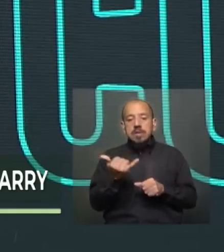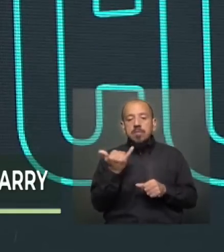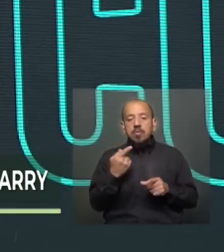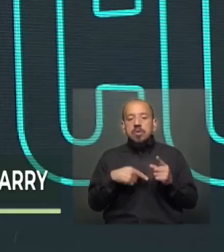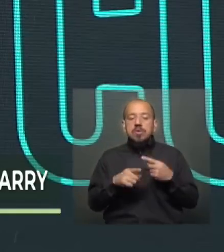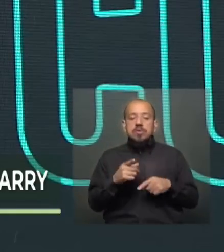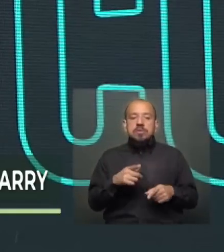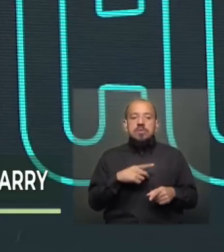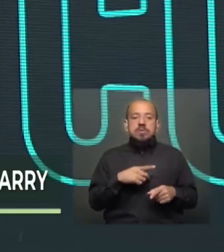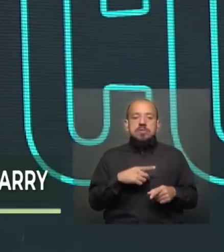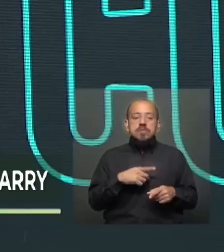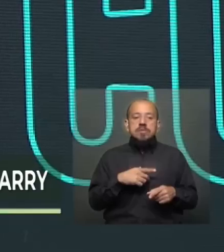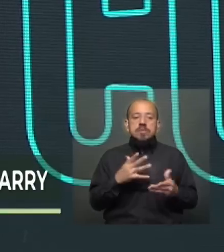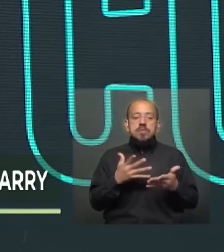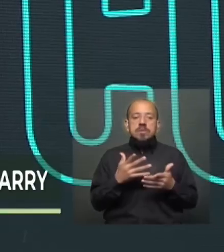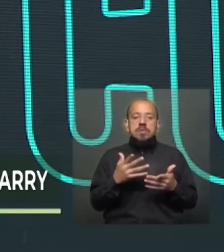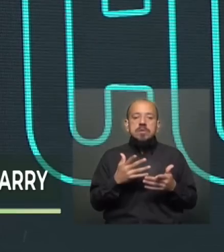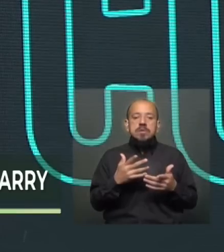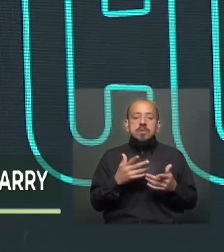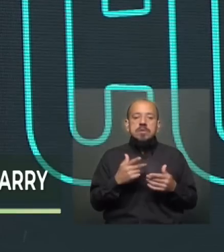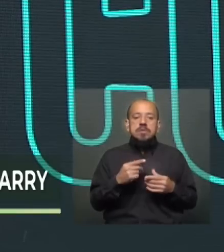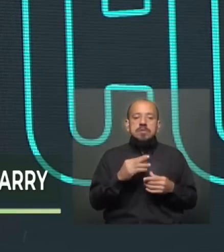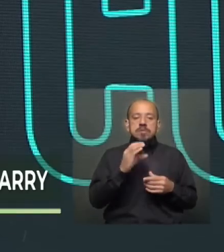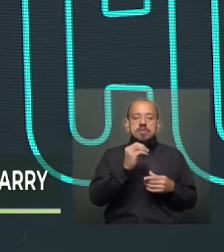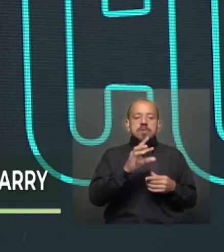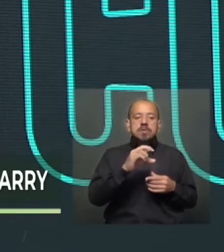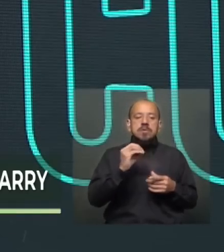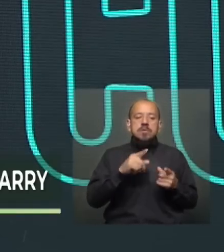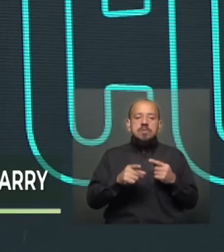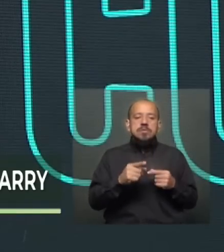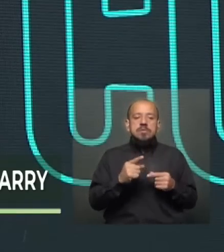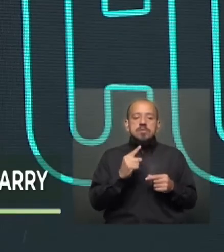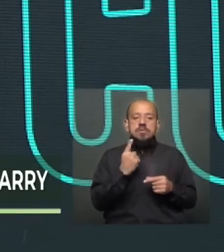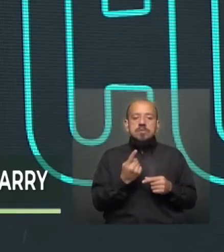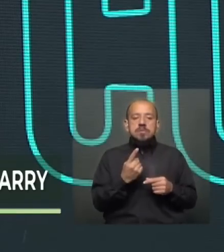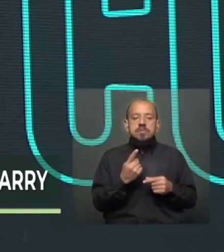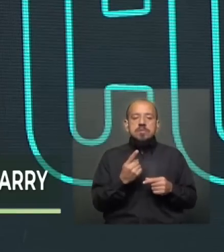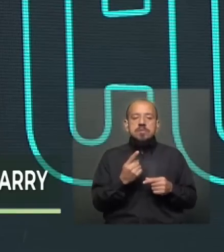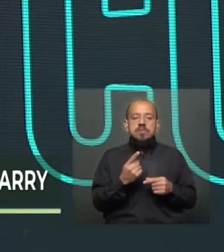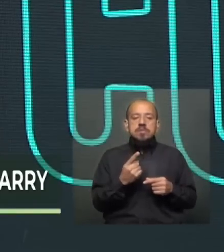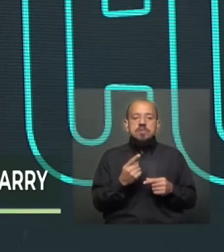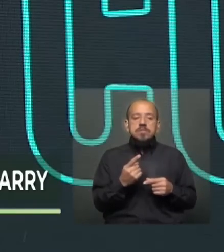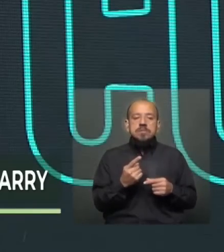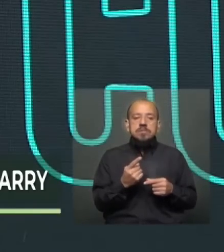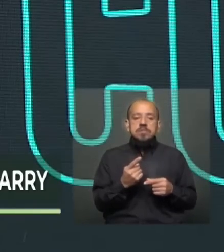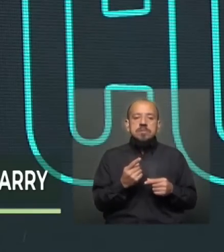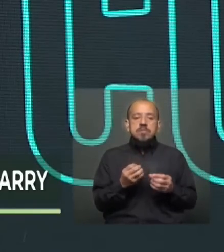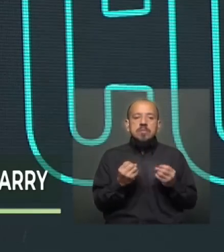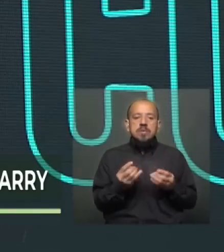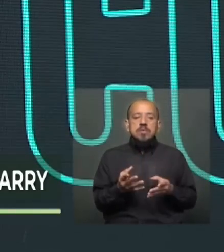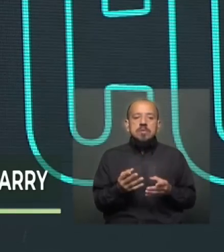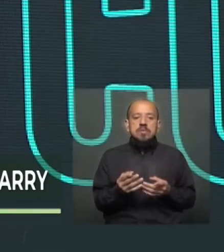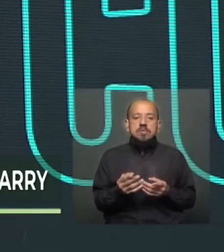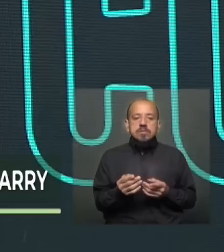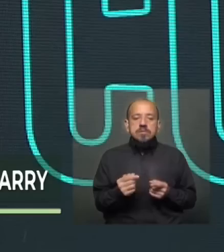y la uruguaya está con doble entrada en oro en este en esta primera en este primer capítulo de esta revista porque tiene